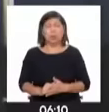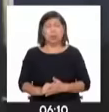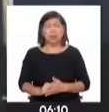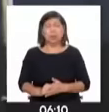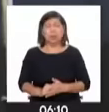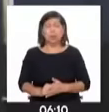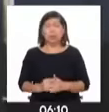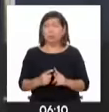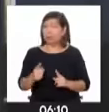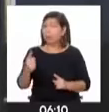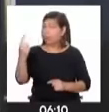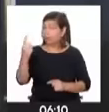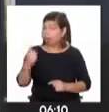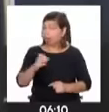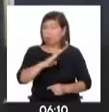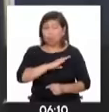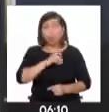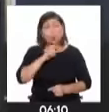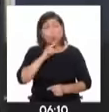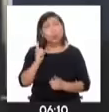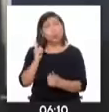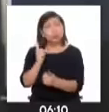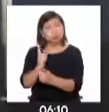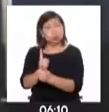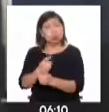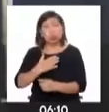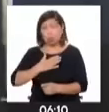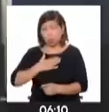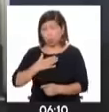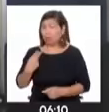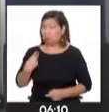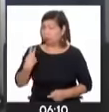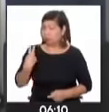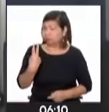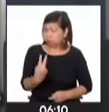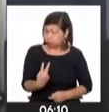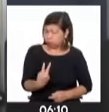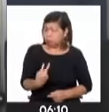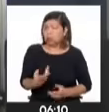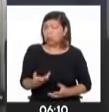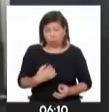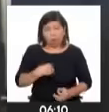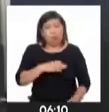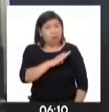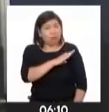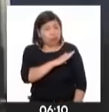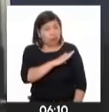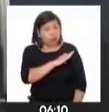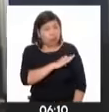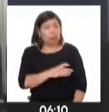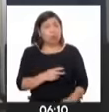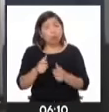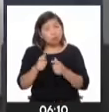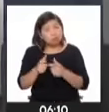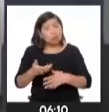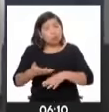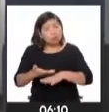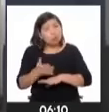contrario, la presencia de la fiscal de la nación y de quien le habla como fiscal de extradiciones y encargado de